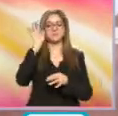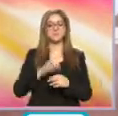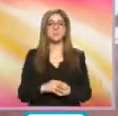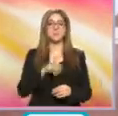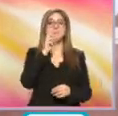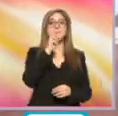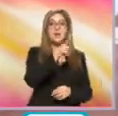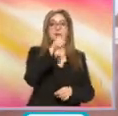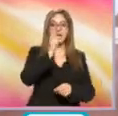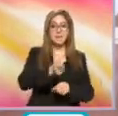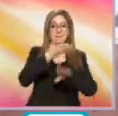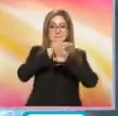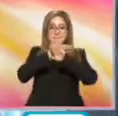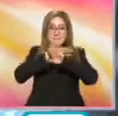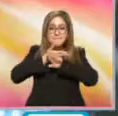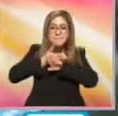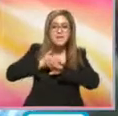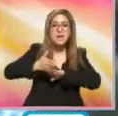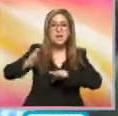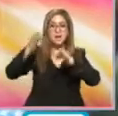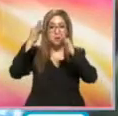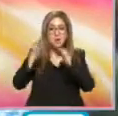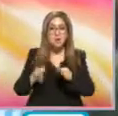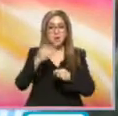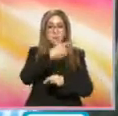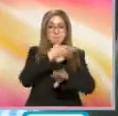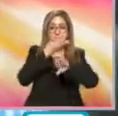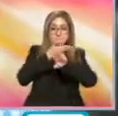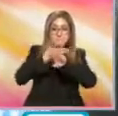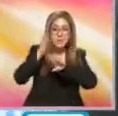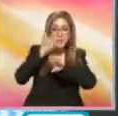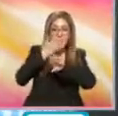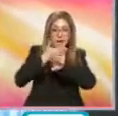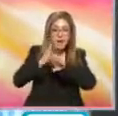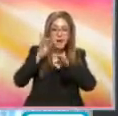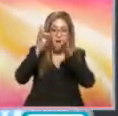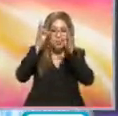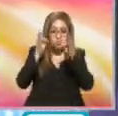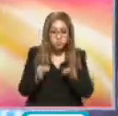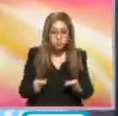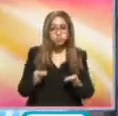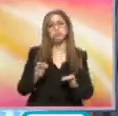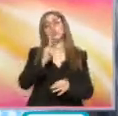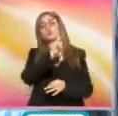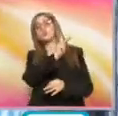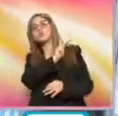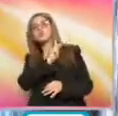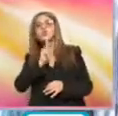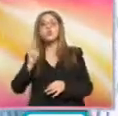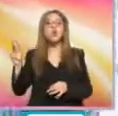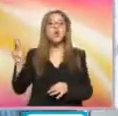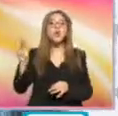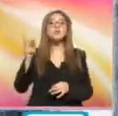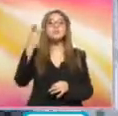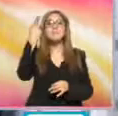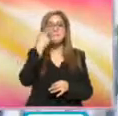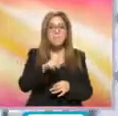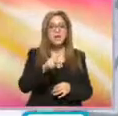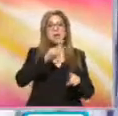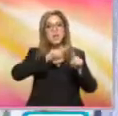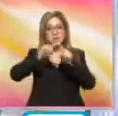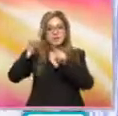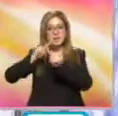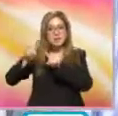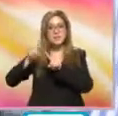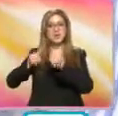Ajá, sí. Y cuando nosotros hablamos de una camisa blanca, es una camisa como la más formal de todas, pero tiene que tener como ciertas